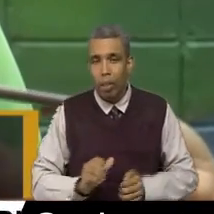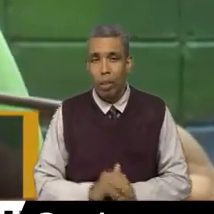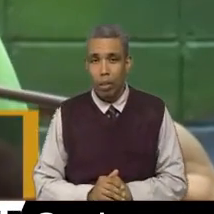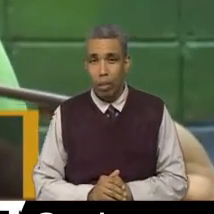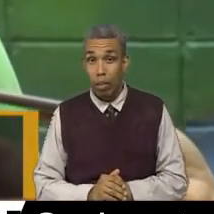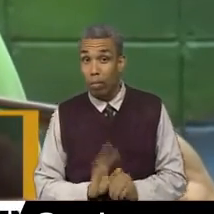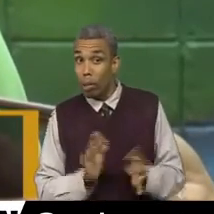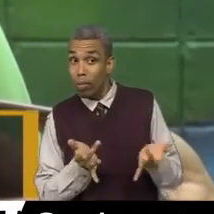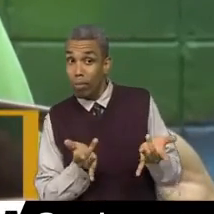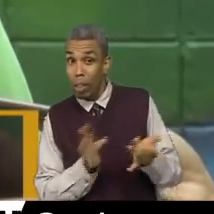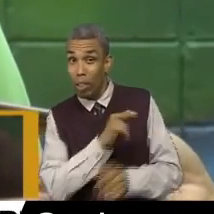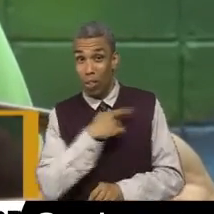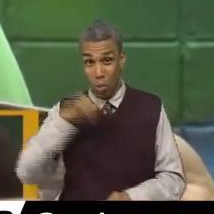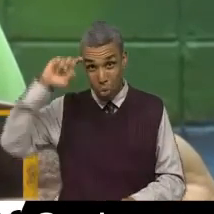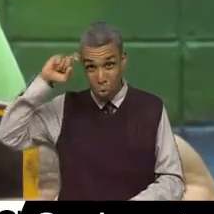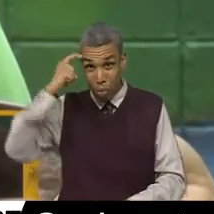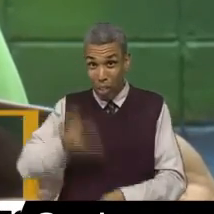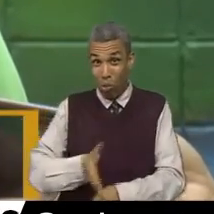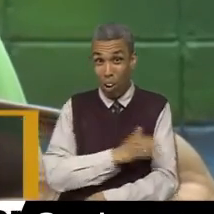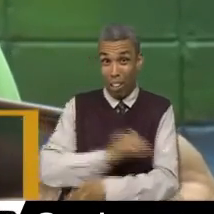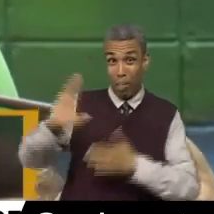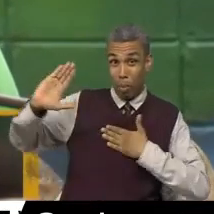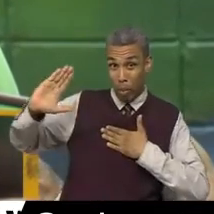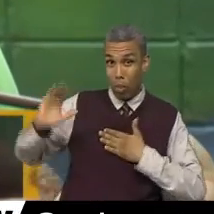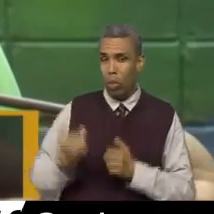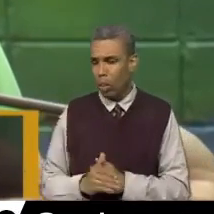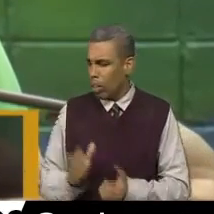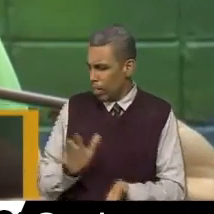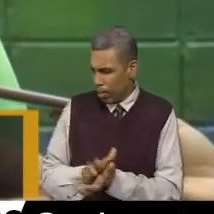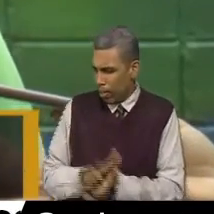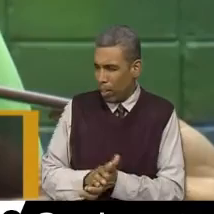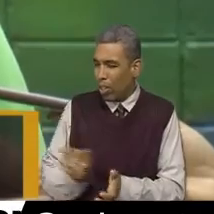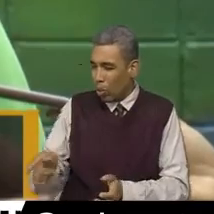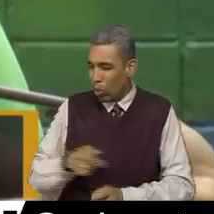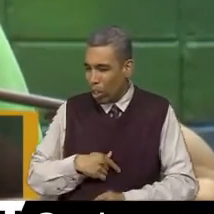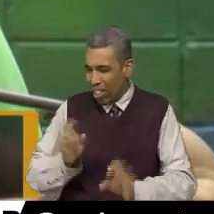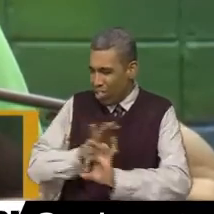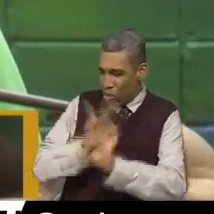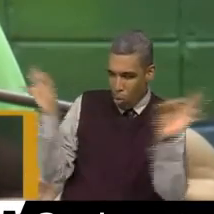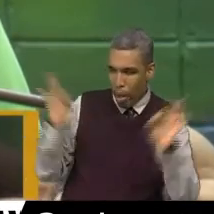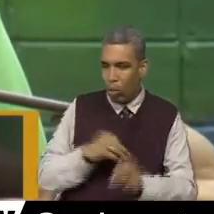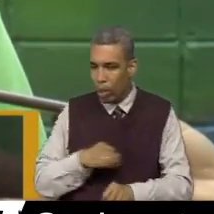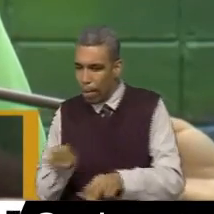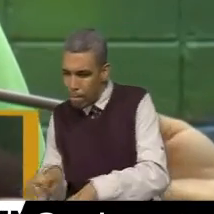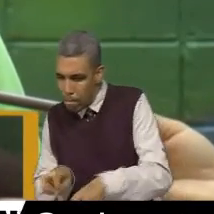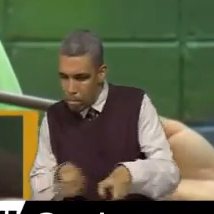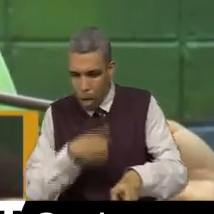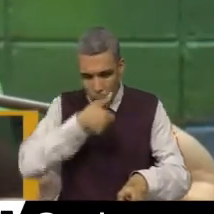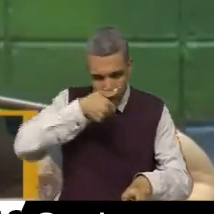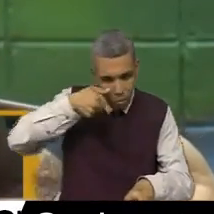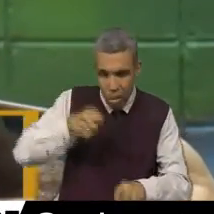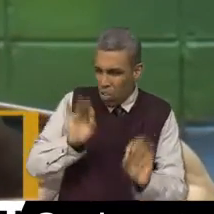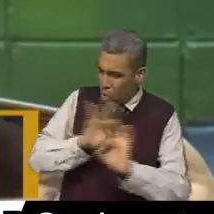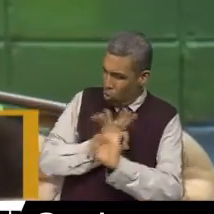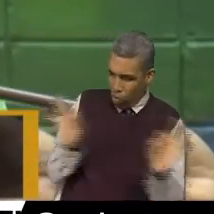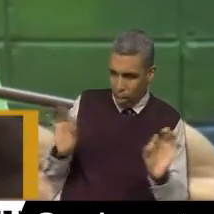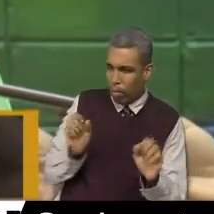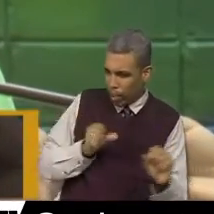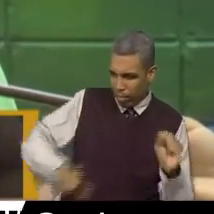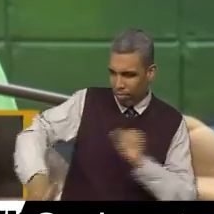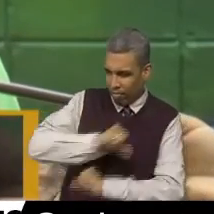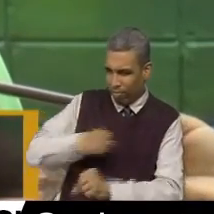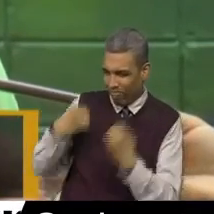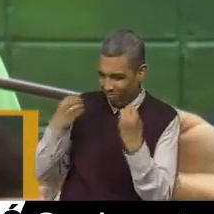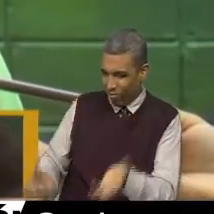subsidios, programas que sustituyan sus cultivos, ellos no van a dejar de cultivar y van a defender